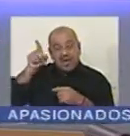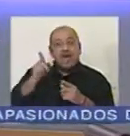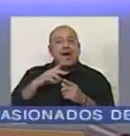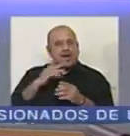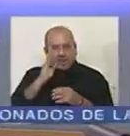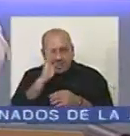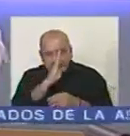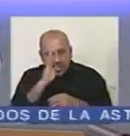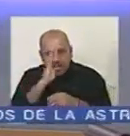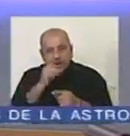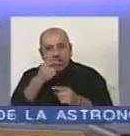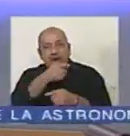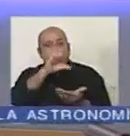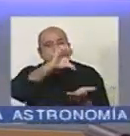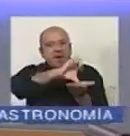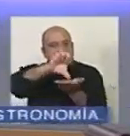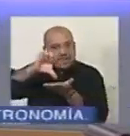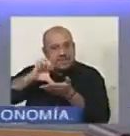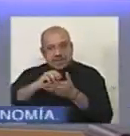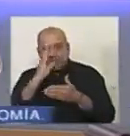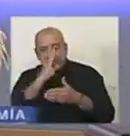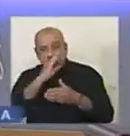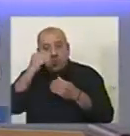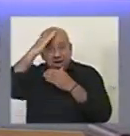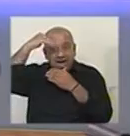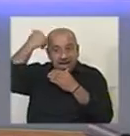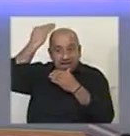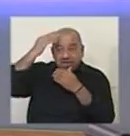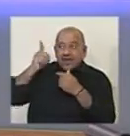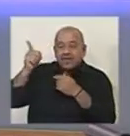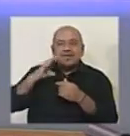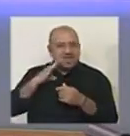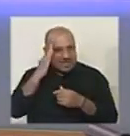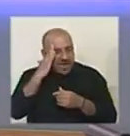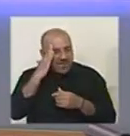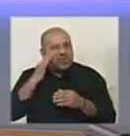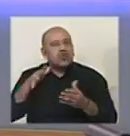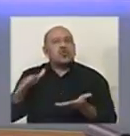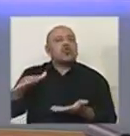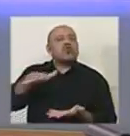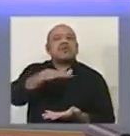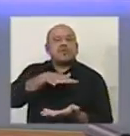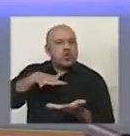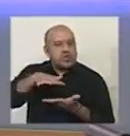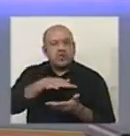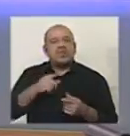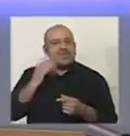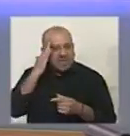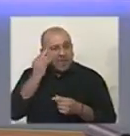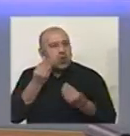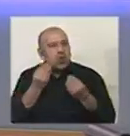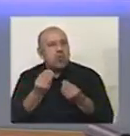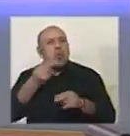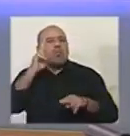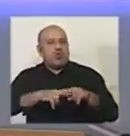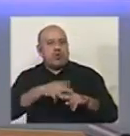sobre todo a países fuertes en la región como es Arabia Saudí, saben muy bien lo que pasó y en qué momento y de qué manera murió Khashoggi. Ya sabemos